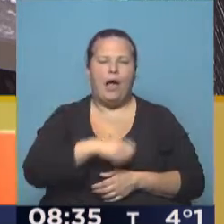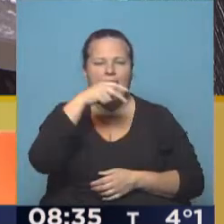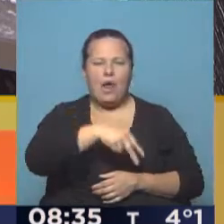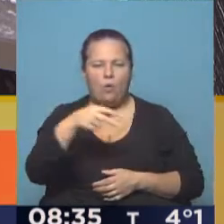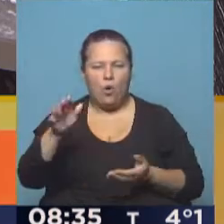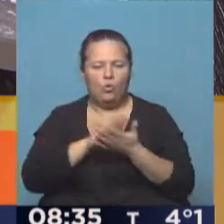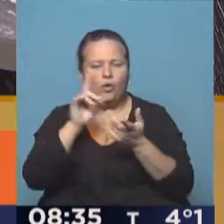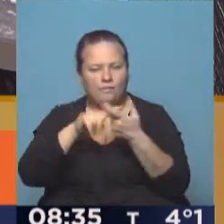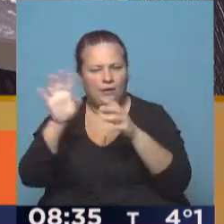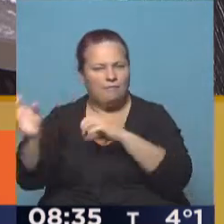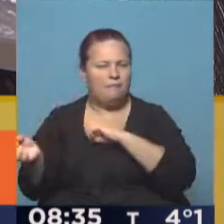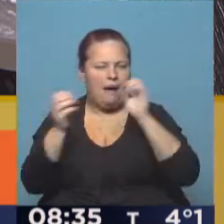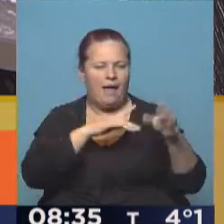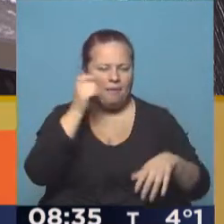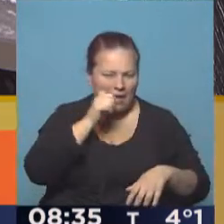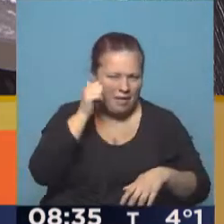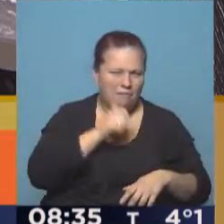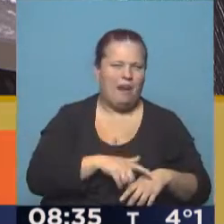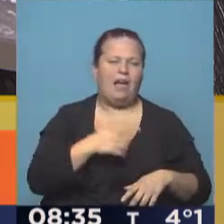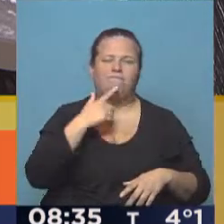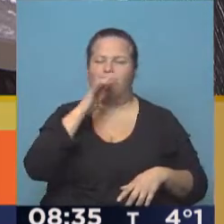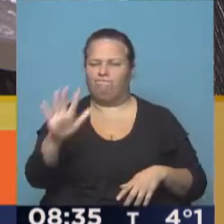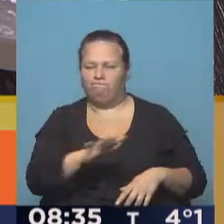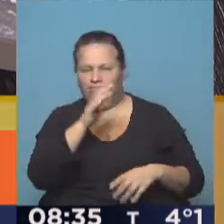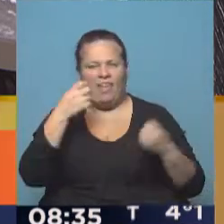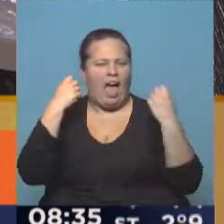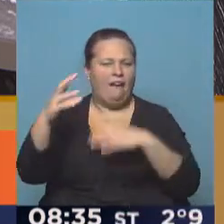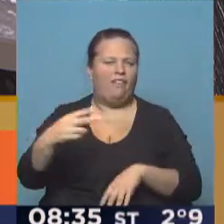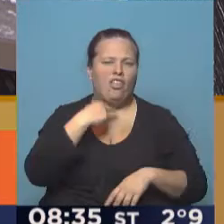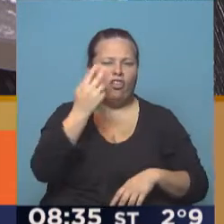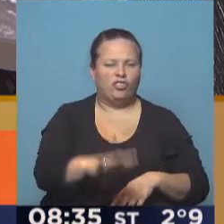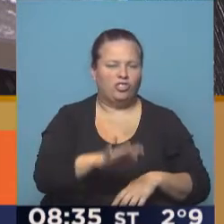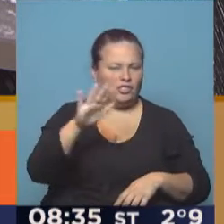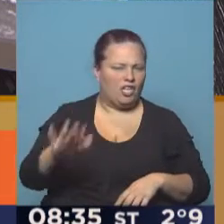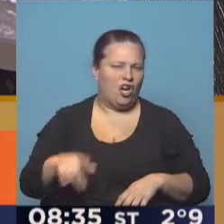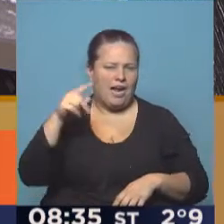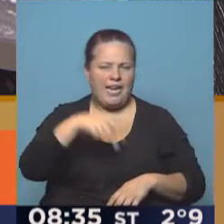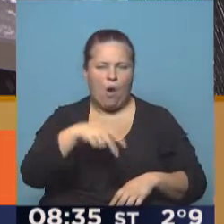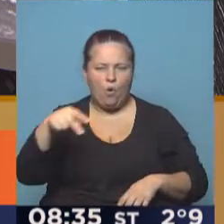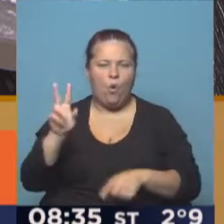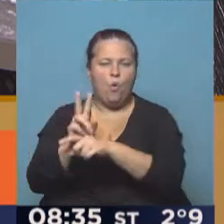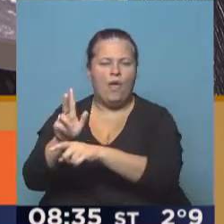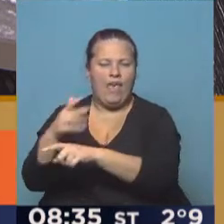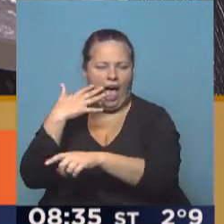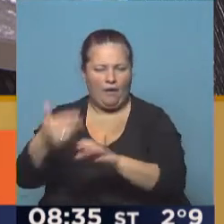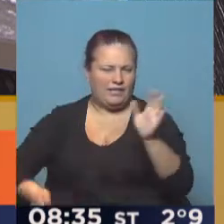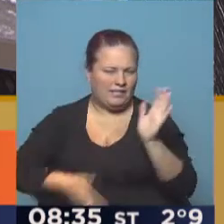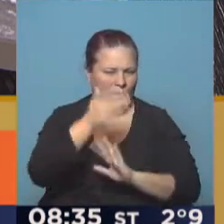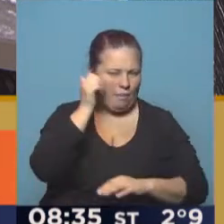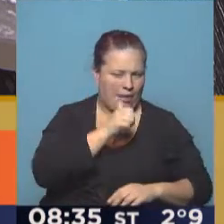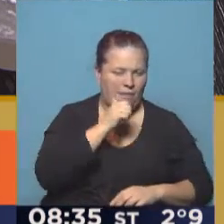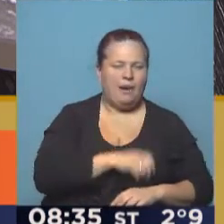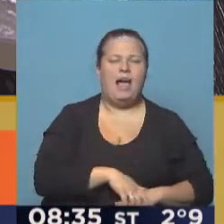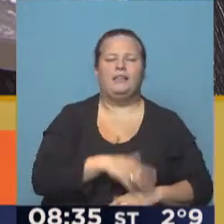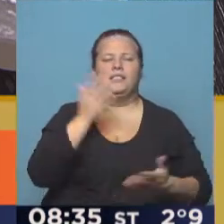marido, la trasladan a Mar del Plata con una incertidumbre absoluta, tiene que dejar a sus 2 hijos en Neuquén al cuidado de su abuela,